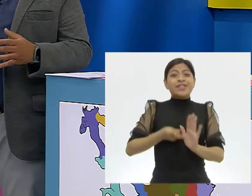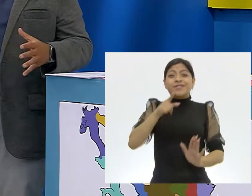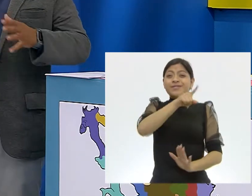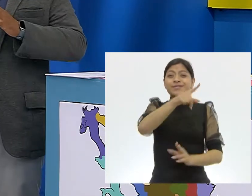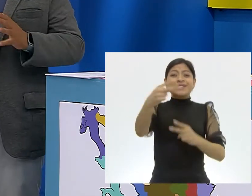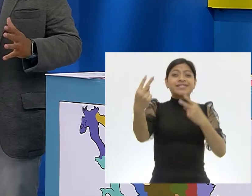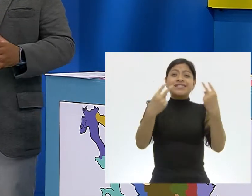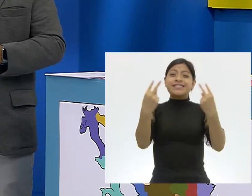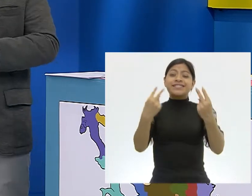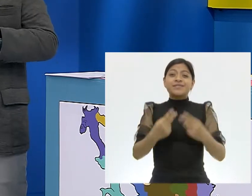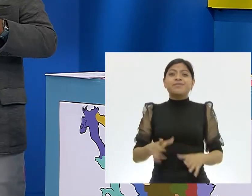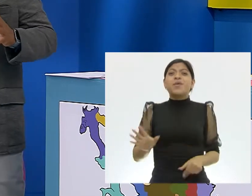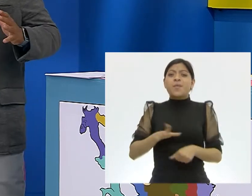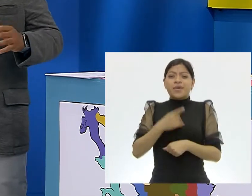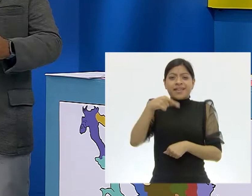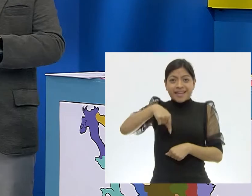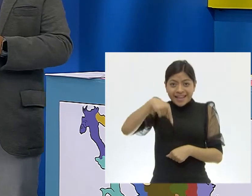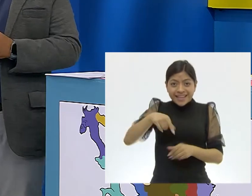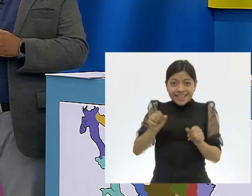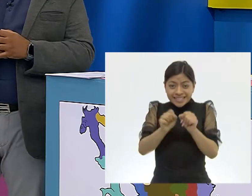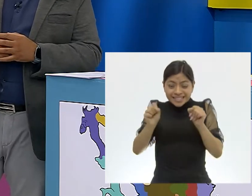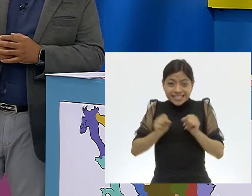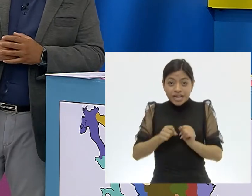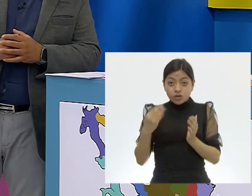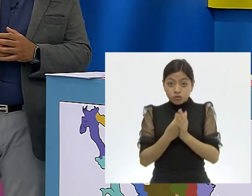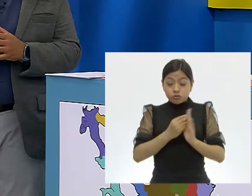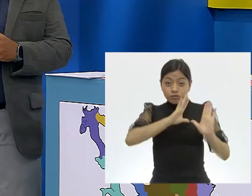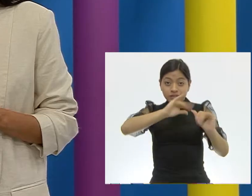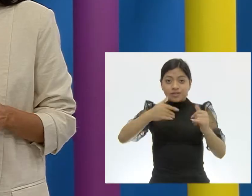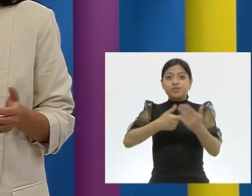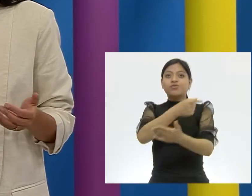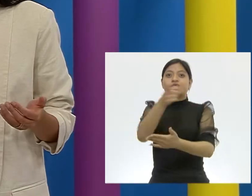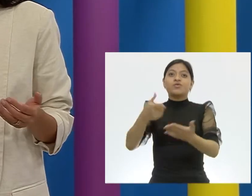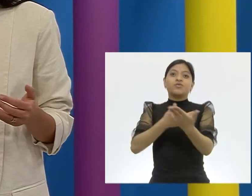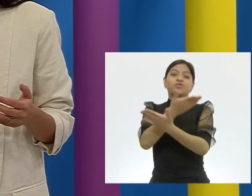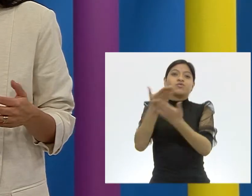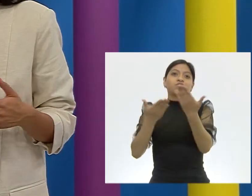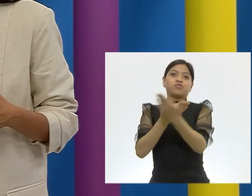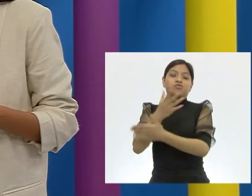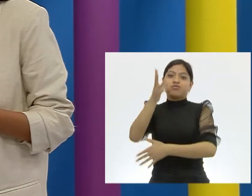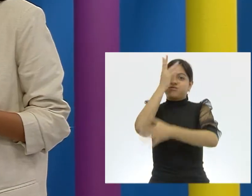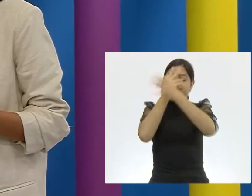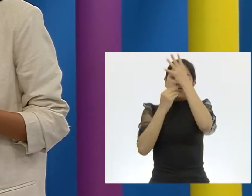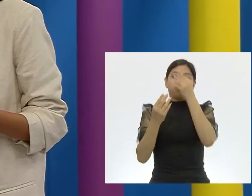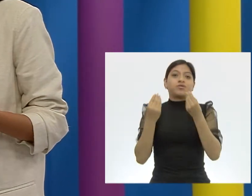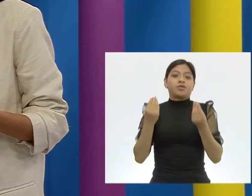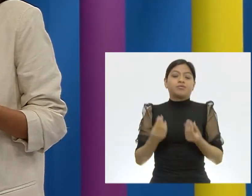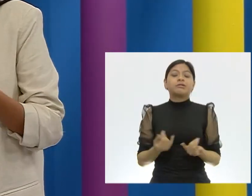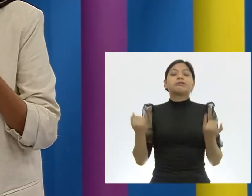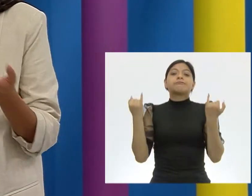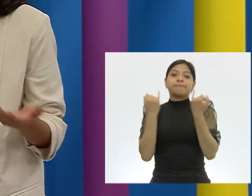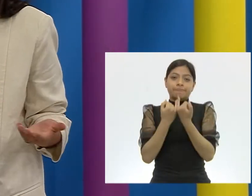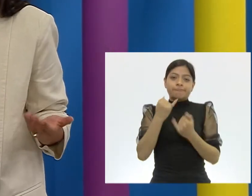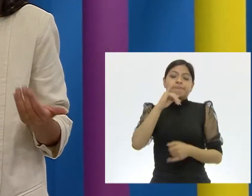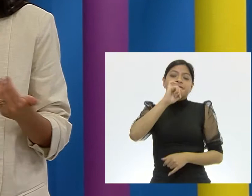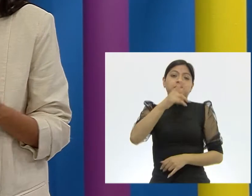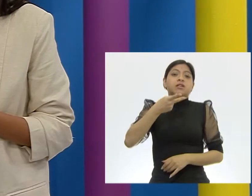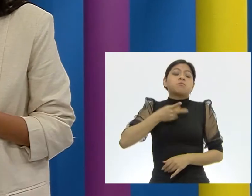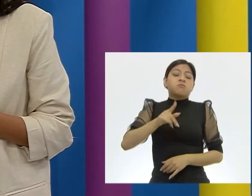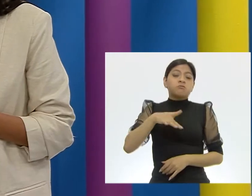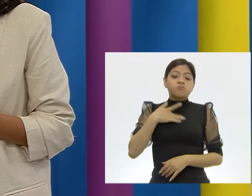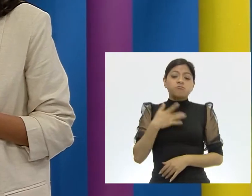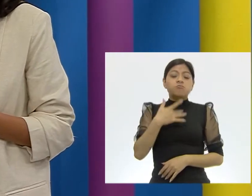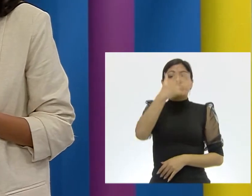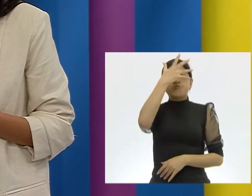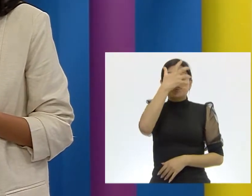salón donde hemos compartido tantos aprendizajes significativos. Exacto, pero también eso me pone muy